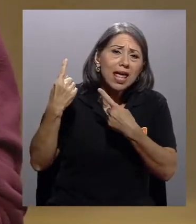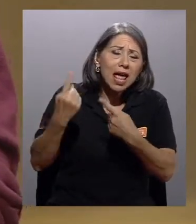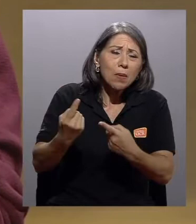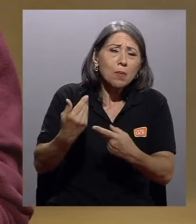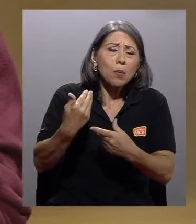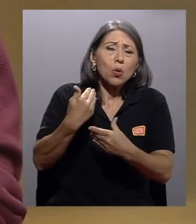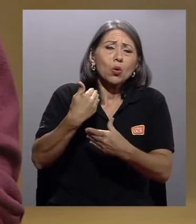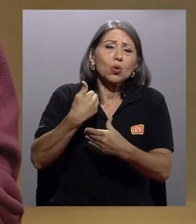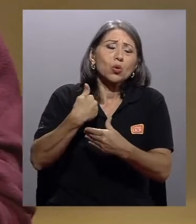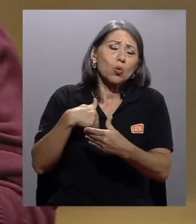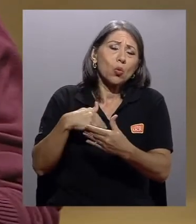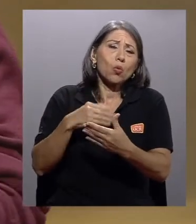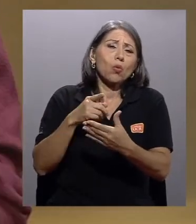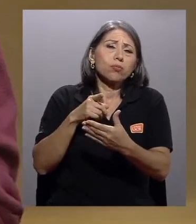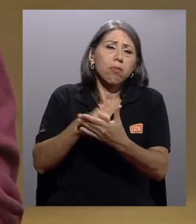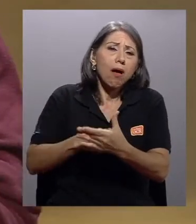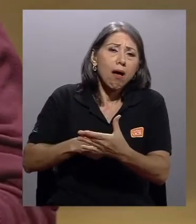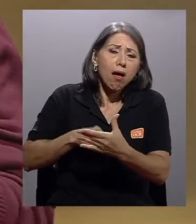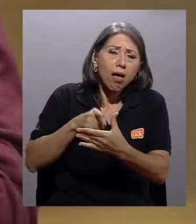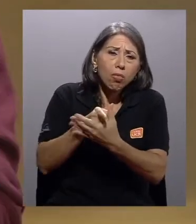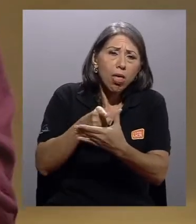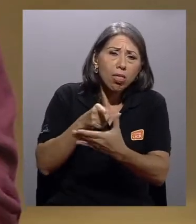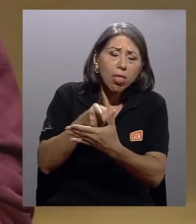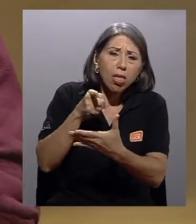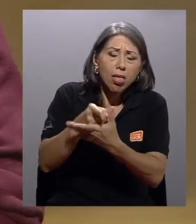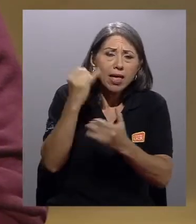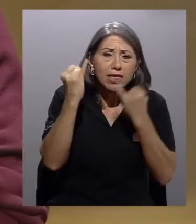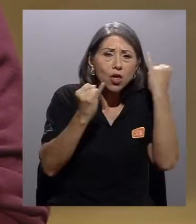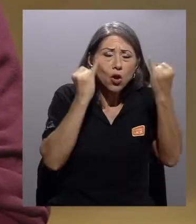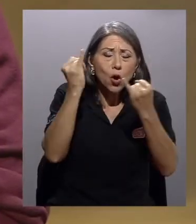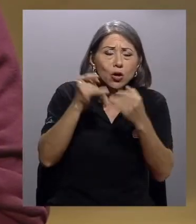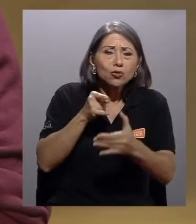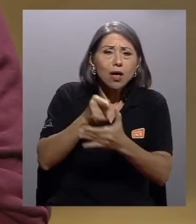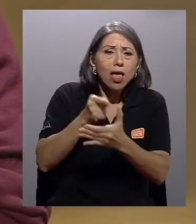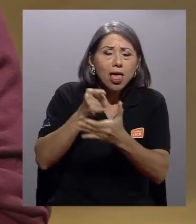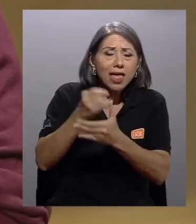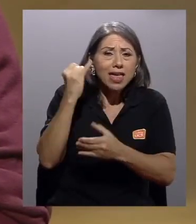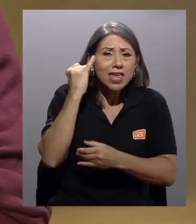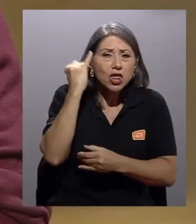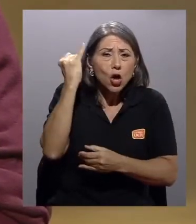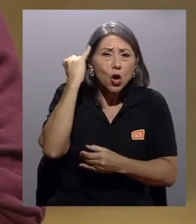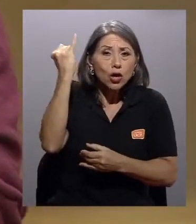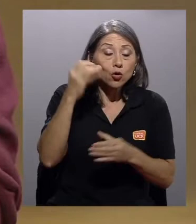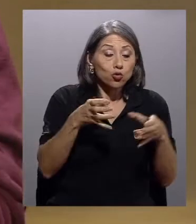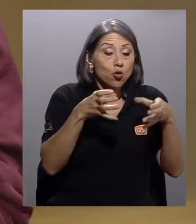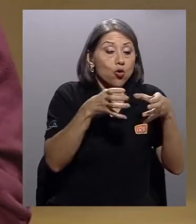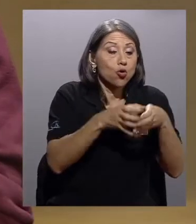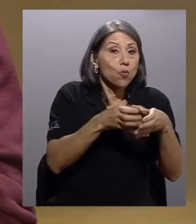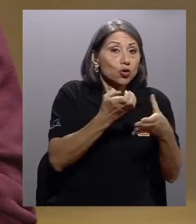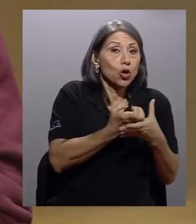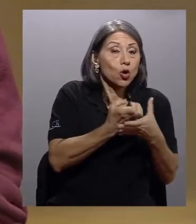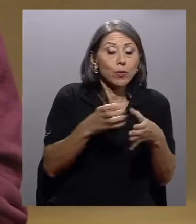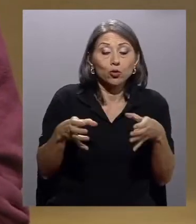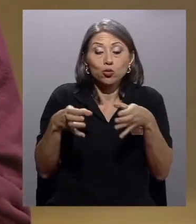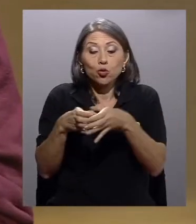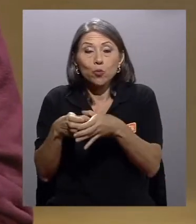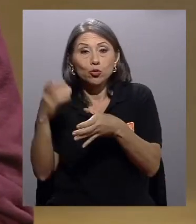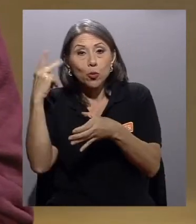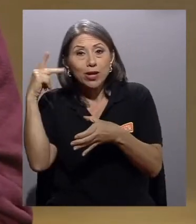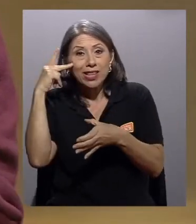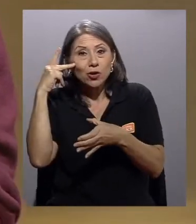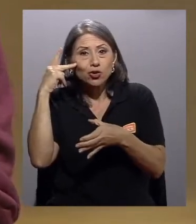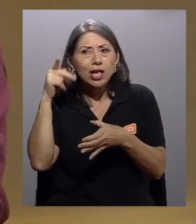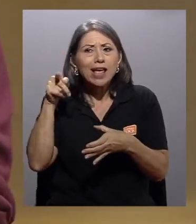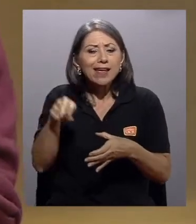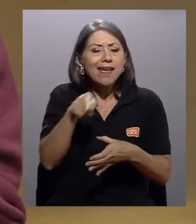de una serie de ataques ideológicos y políticos de grupos económicos y de grupos políticos que pensaban o que pretendían